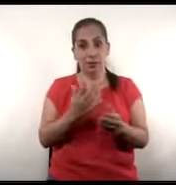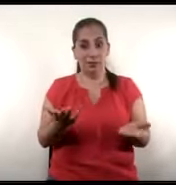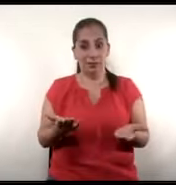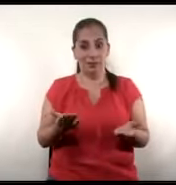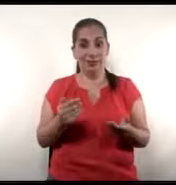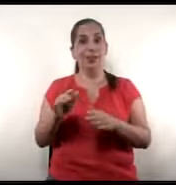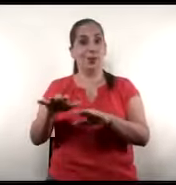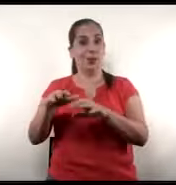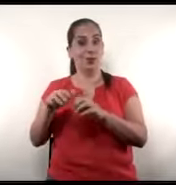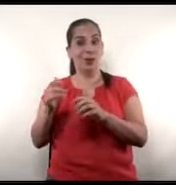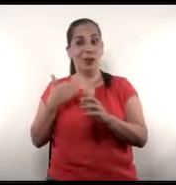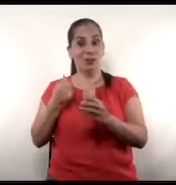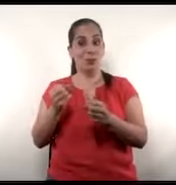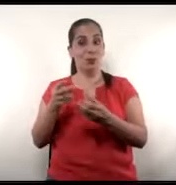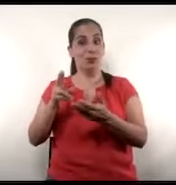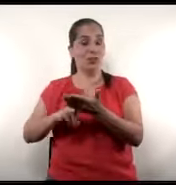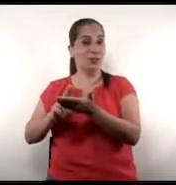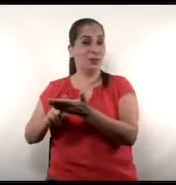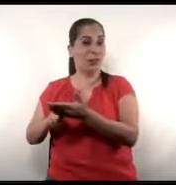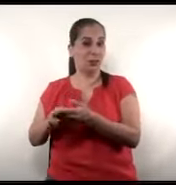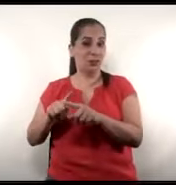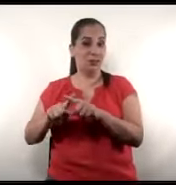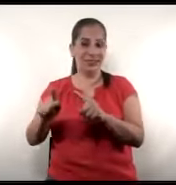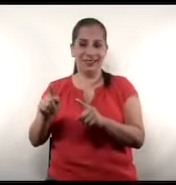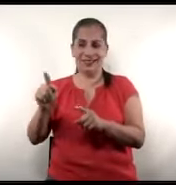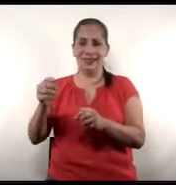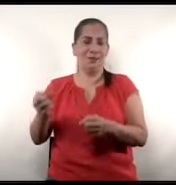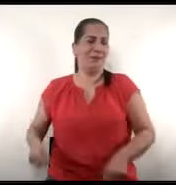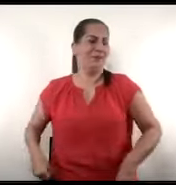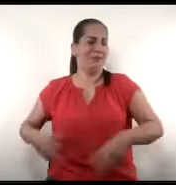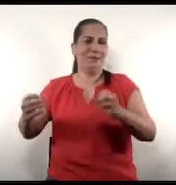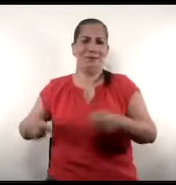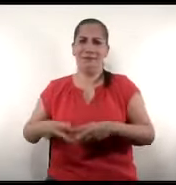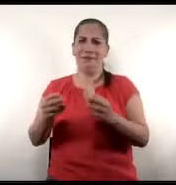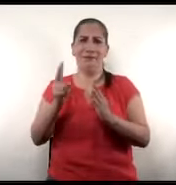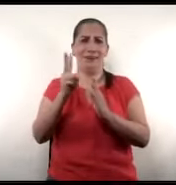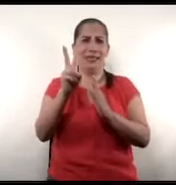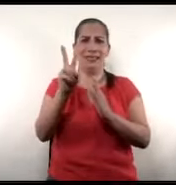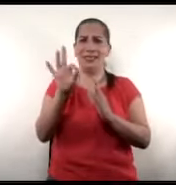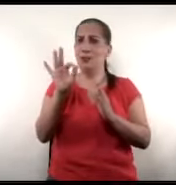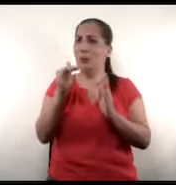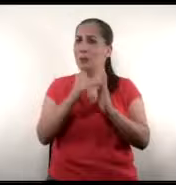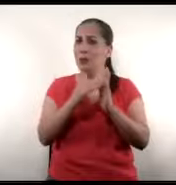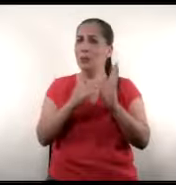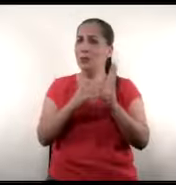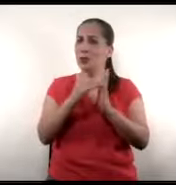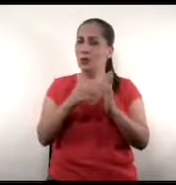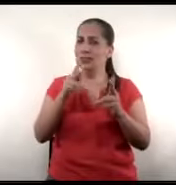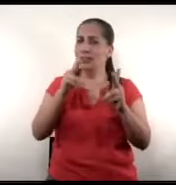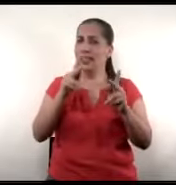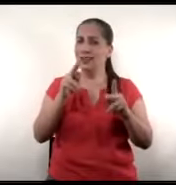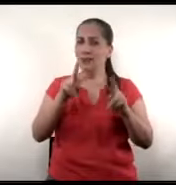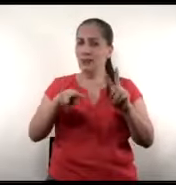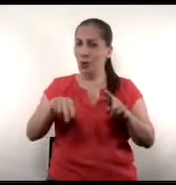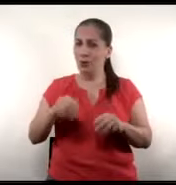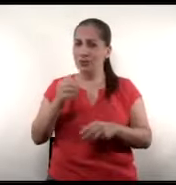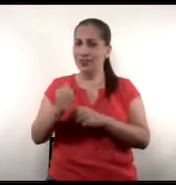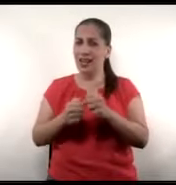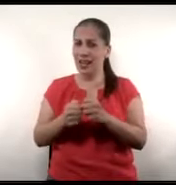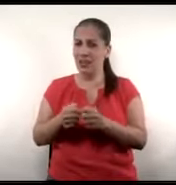una situación hoy en día donde el MOP tiene una planilla en la que se gastan 29 mil millones de colones al año para invertir 6.400